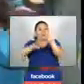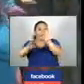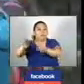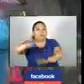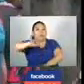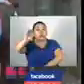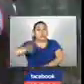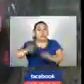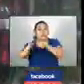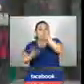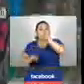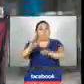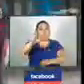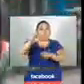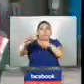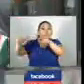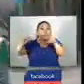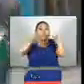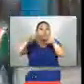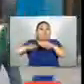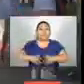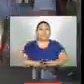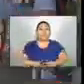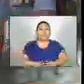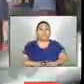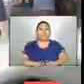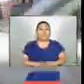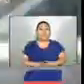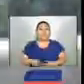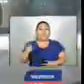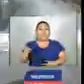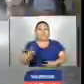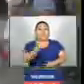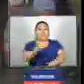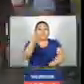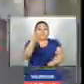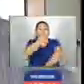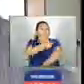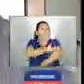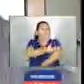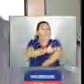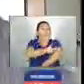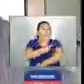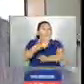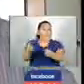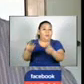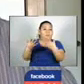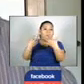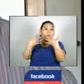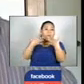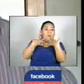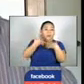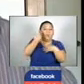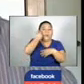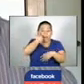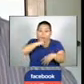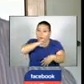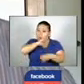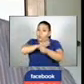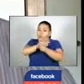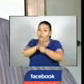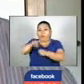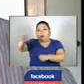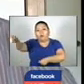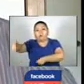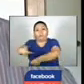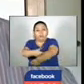87% son menores de 50 años. Cada persona no vacunada se expone a infección, a tener COVID grave y terminar en el hospital o